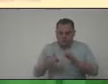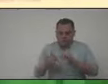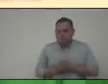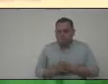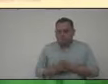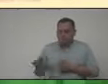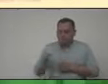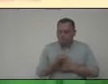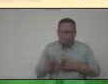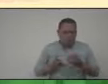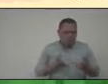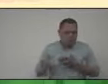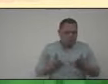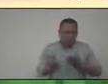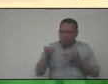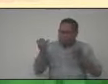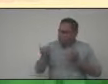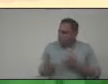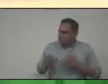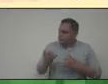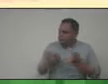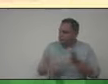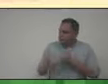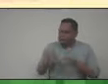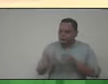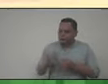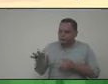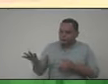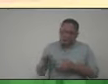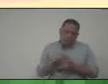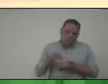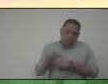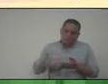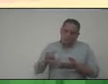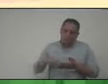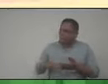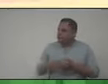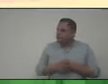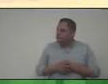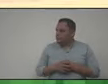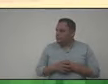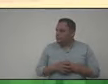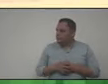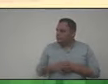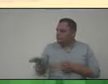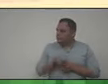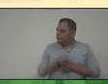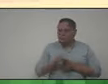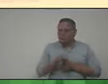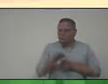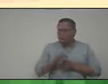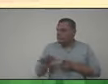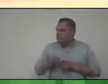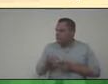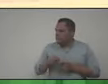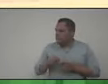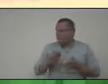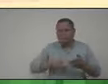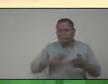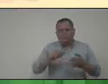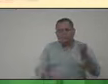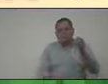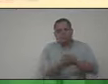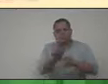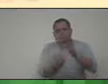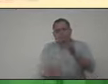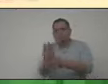Todos los servicios que hay aquí en Casanare están contratados. Y todo lo que aparezca en cada municipio lo estamos contratando